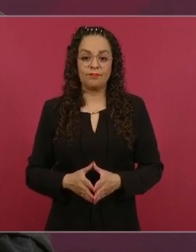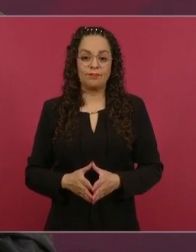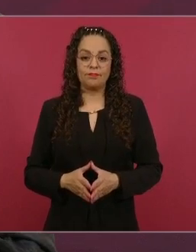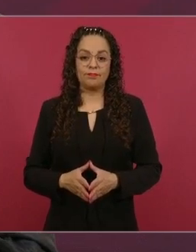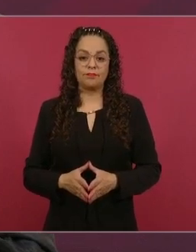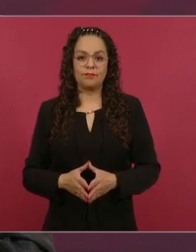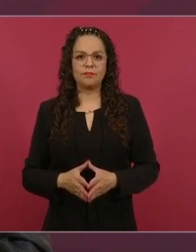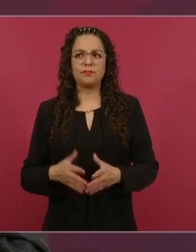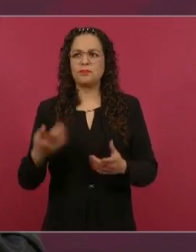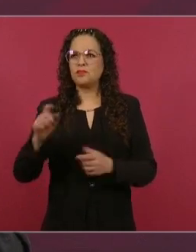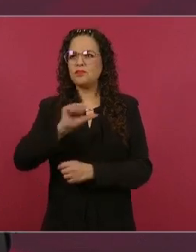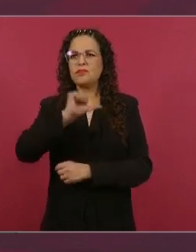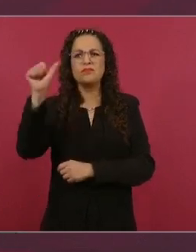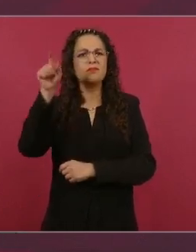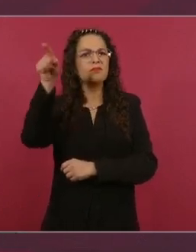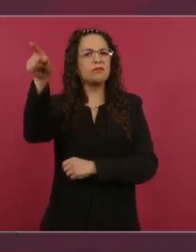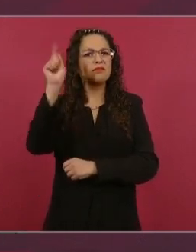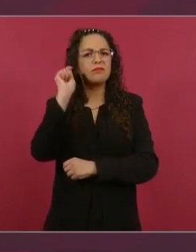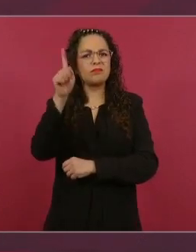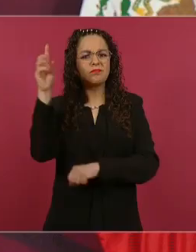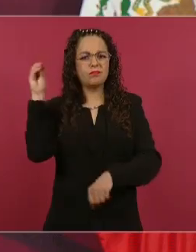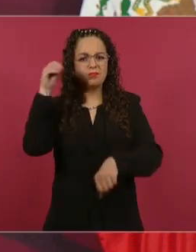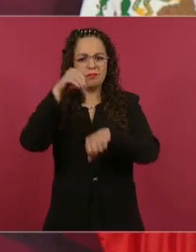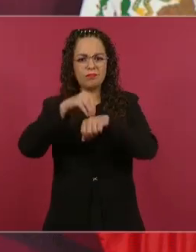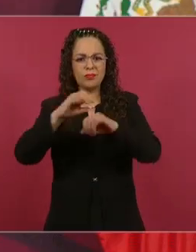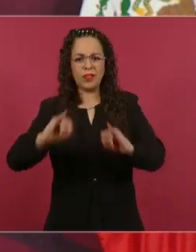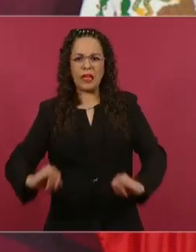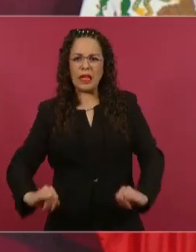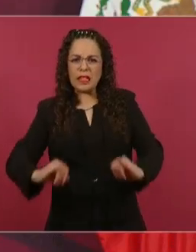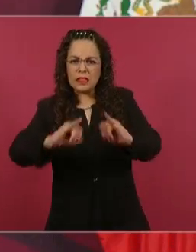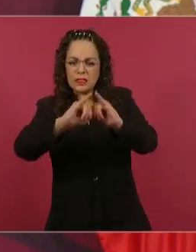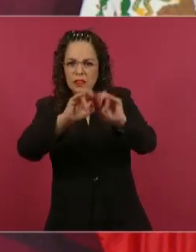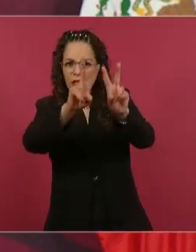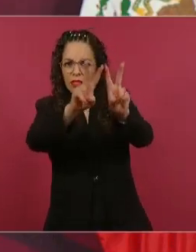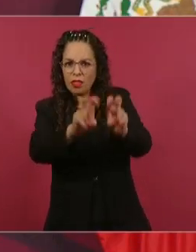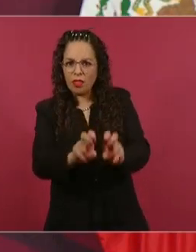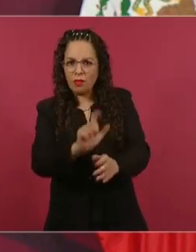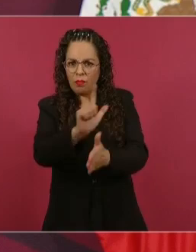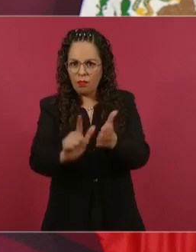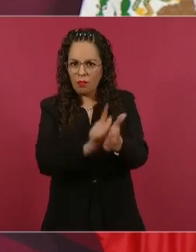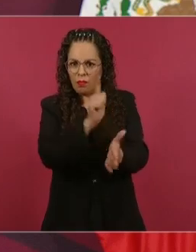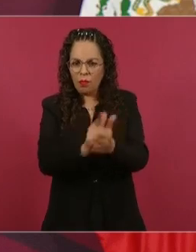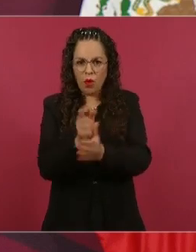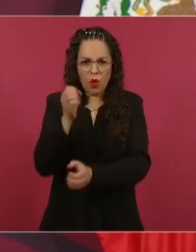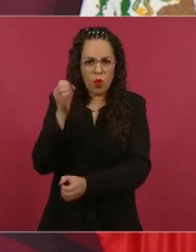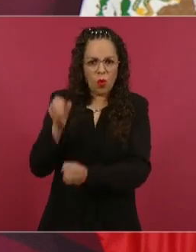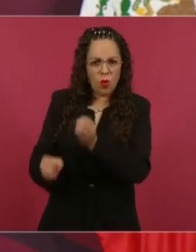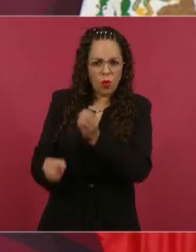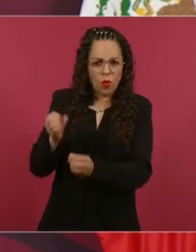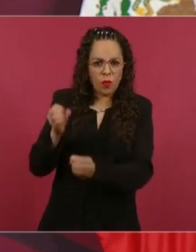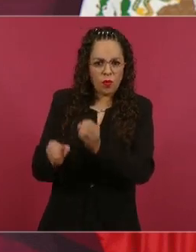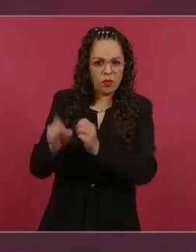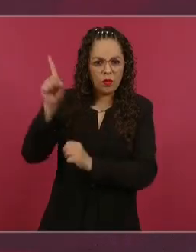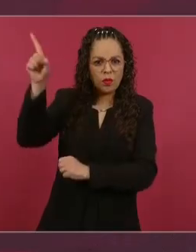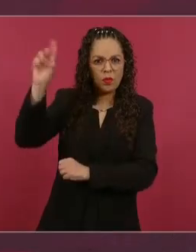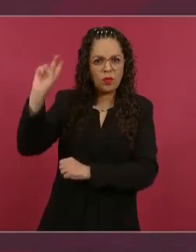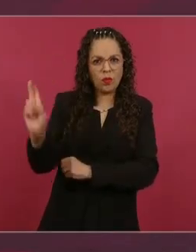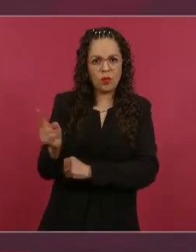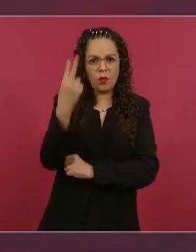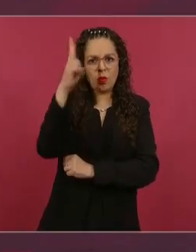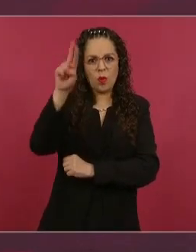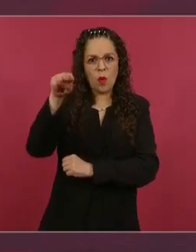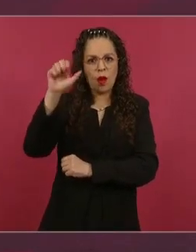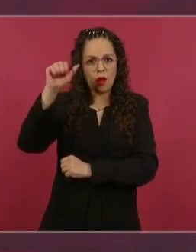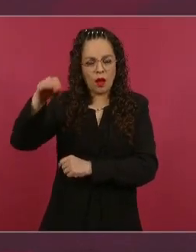los institutos de asuntos jurídicos, ¿no?, de la UNAM y